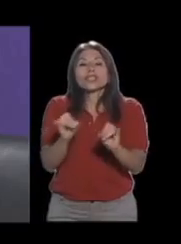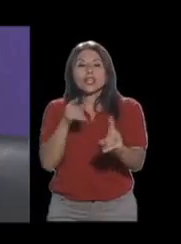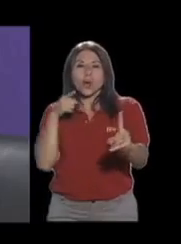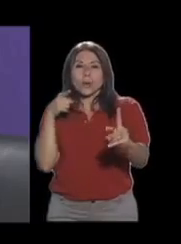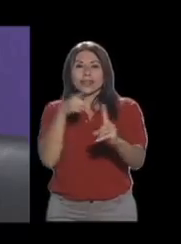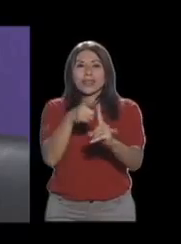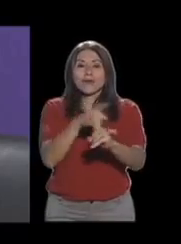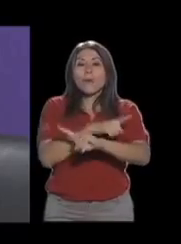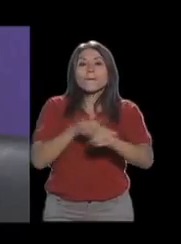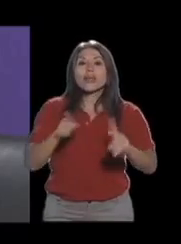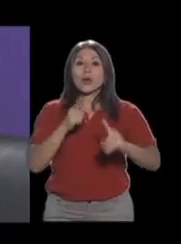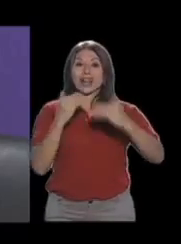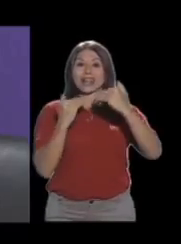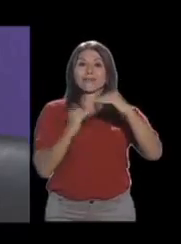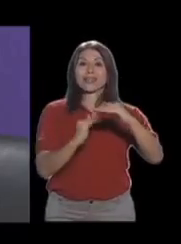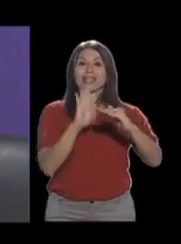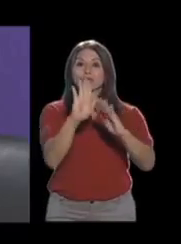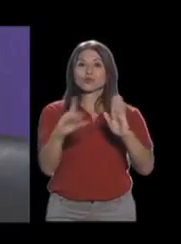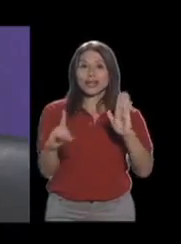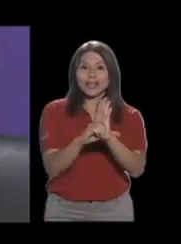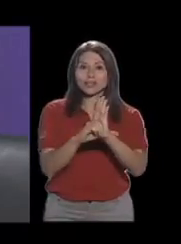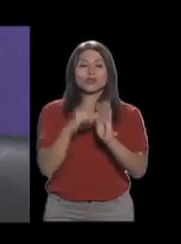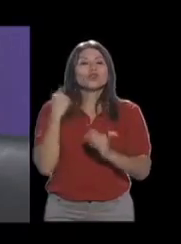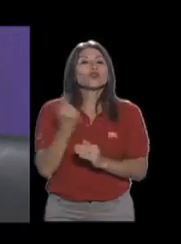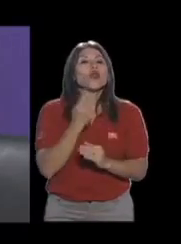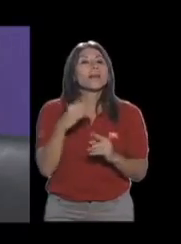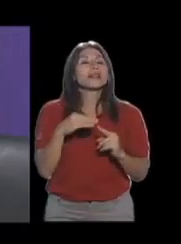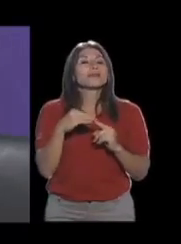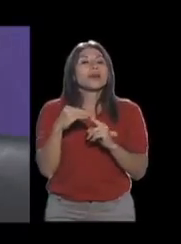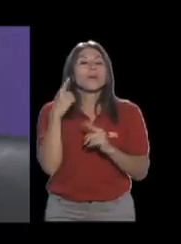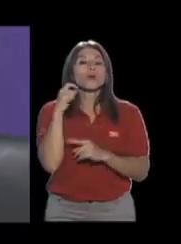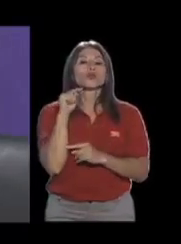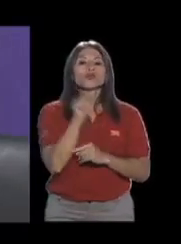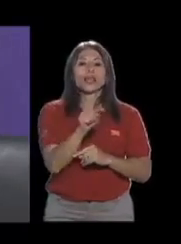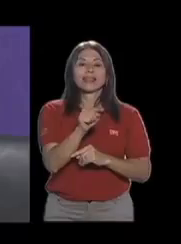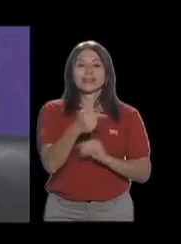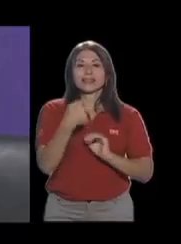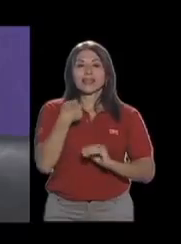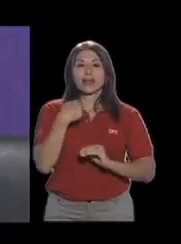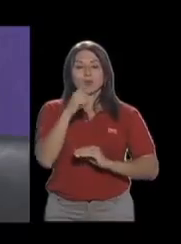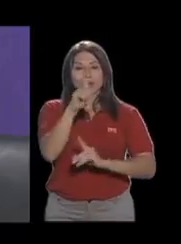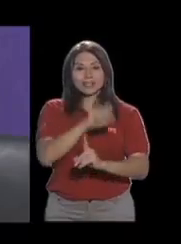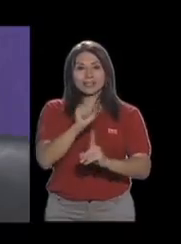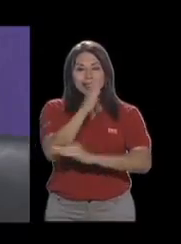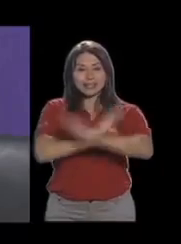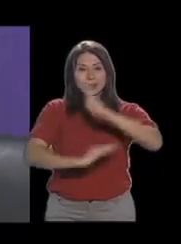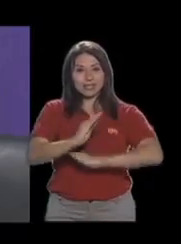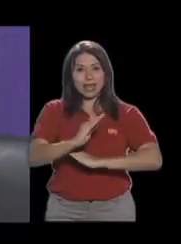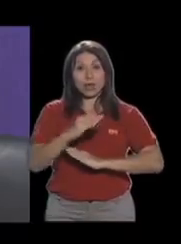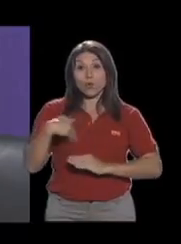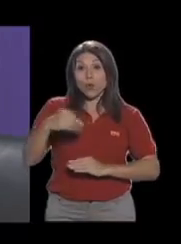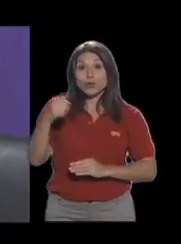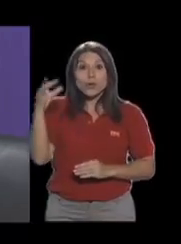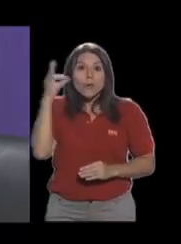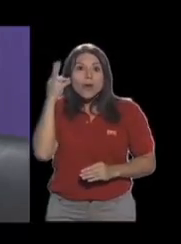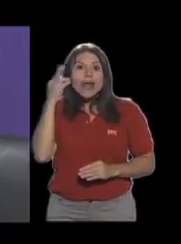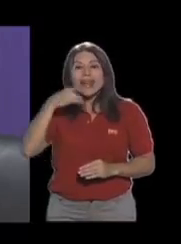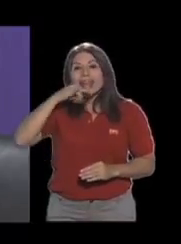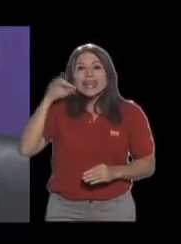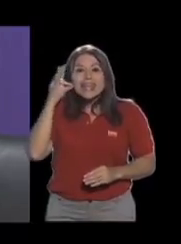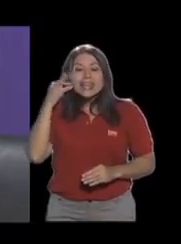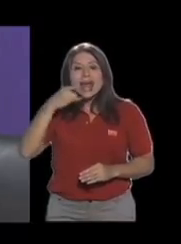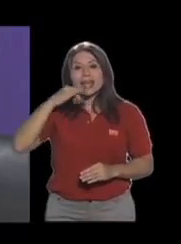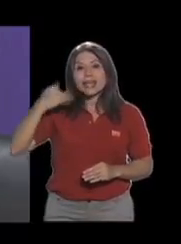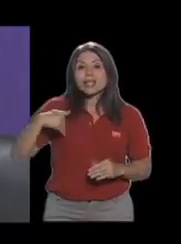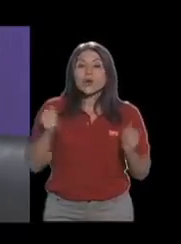le limito sus derechos solo porque usted presenta una condición de discapacidad. Y cuando se esteriliza a una mujer, una niña o un niño con